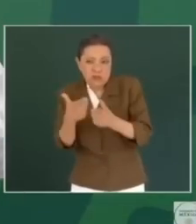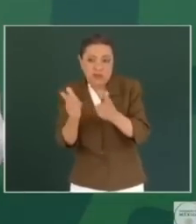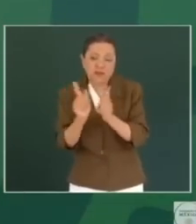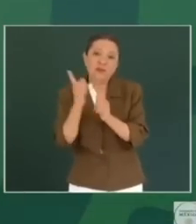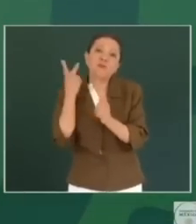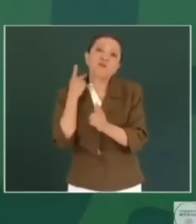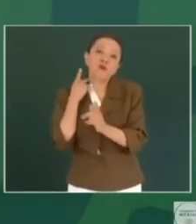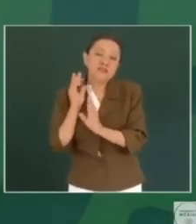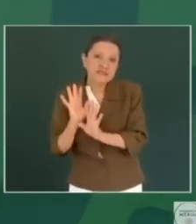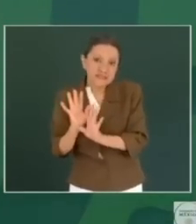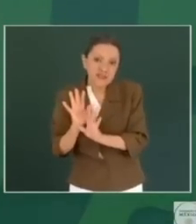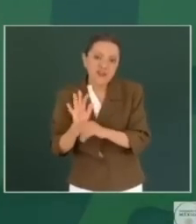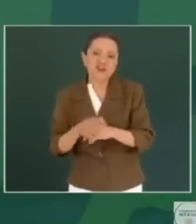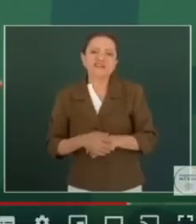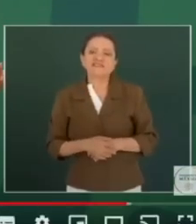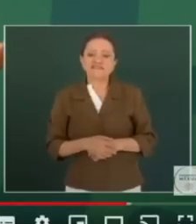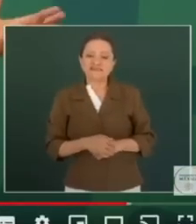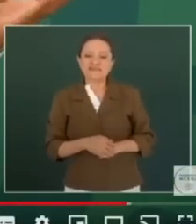que